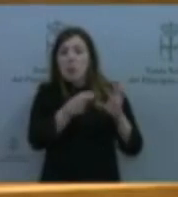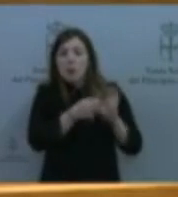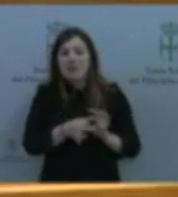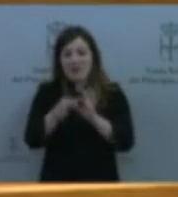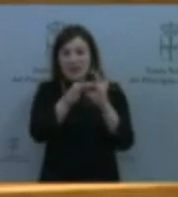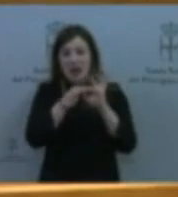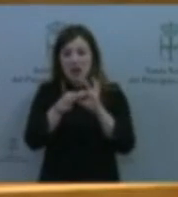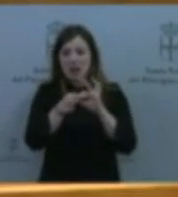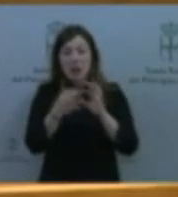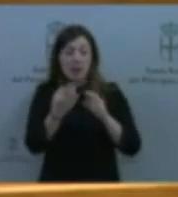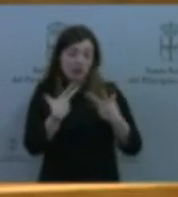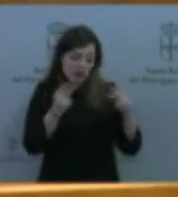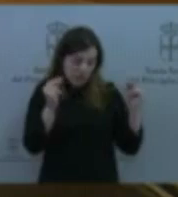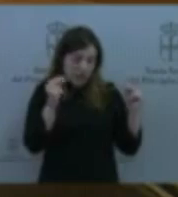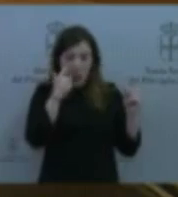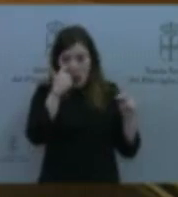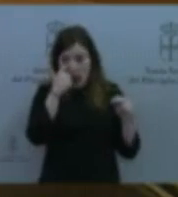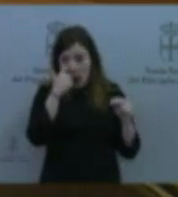concluyendo. Sí, perdón, acabo ya.